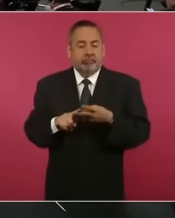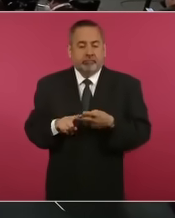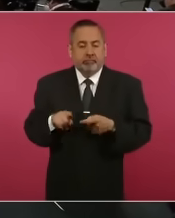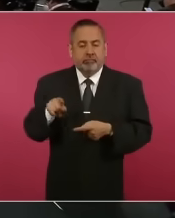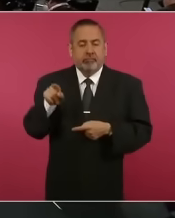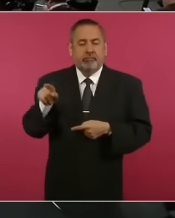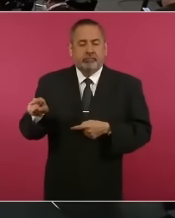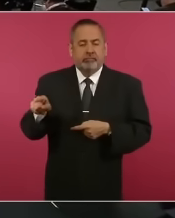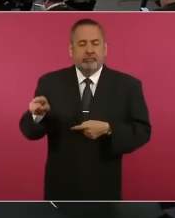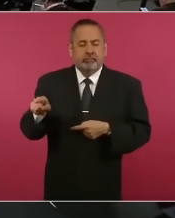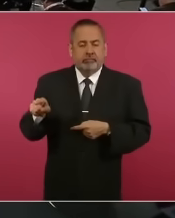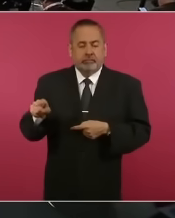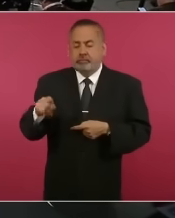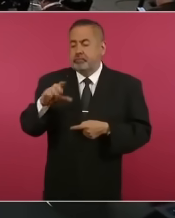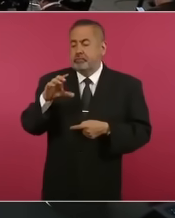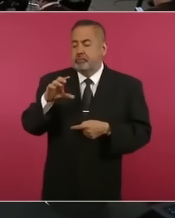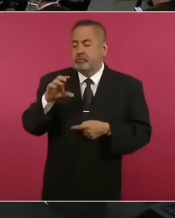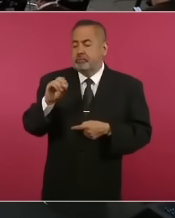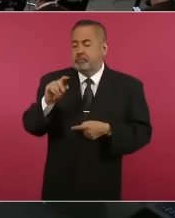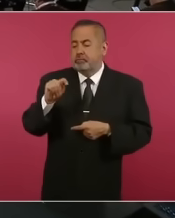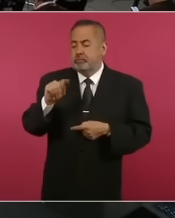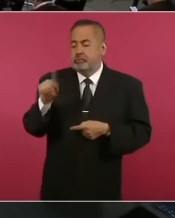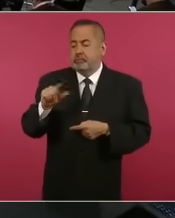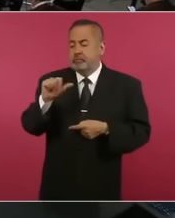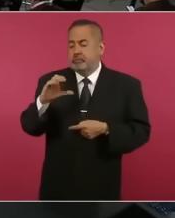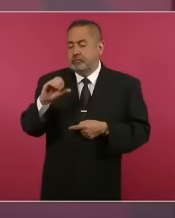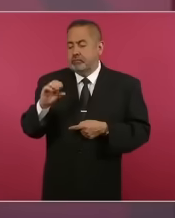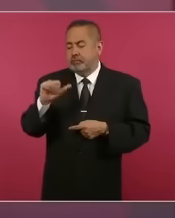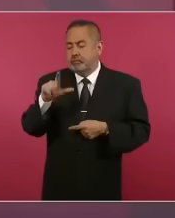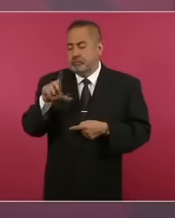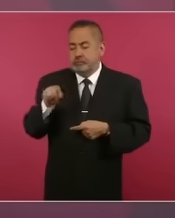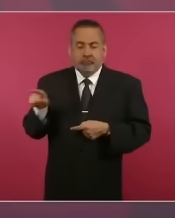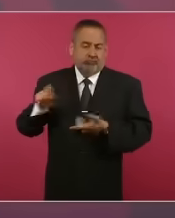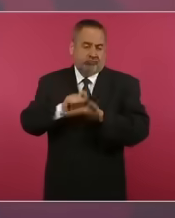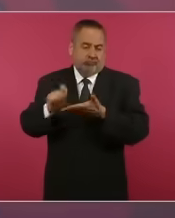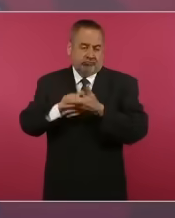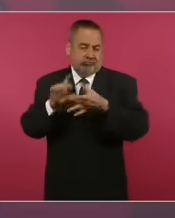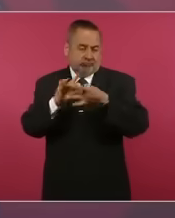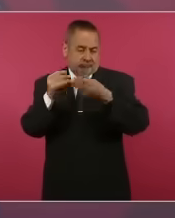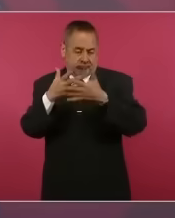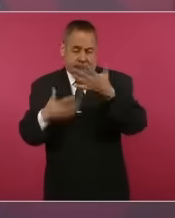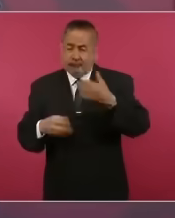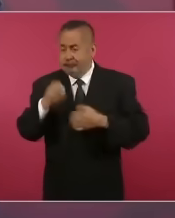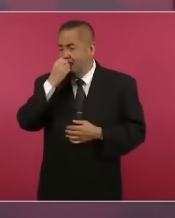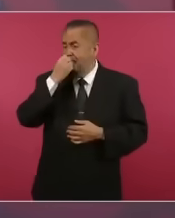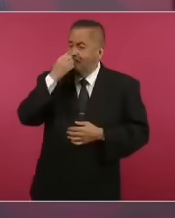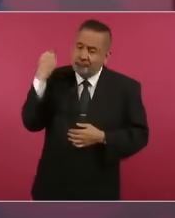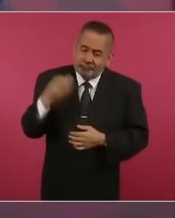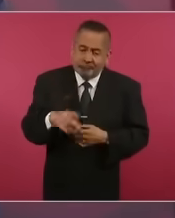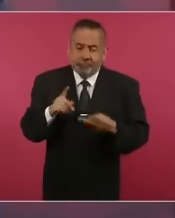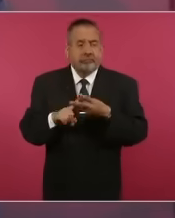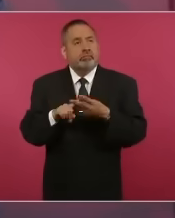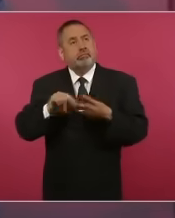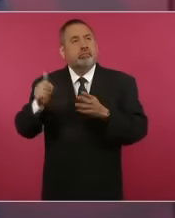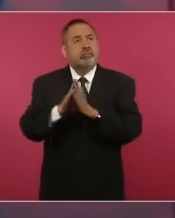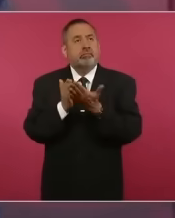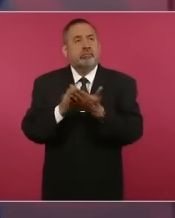Pocahontas, sobre Coatzacoalcos, que es bellísima, y Letras